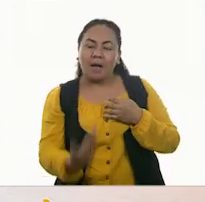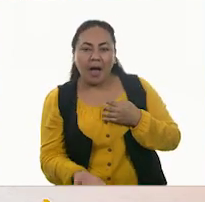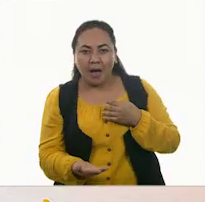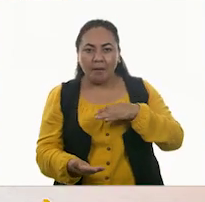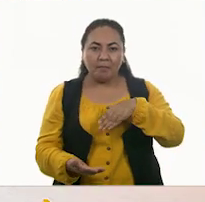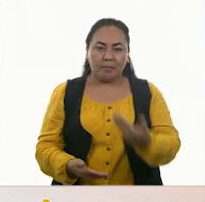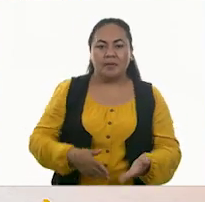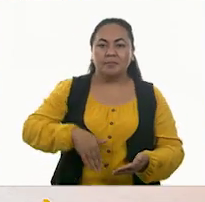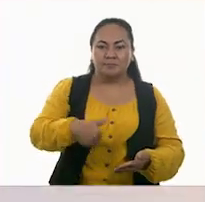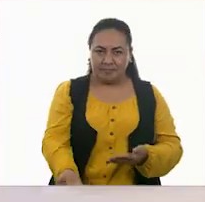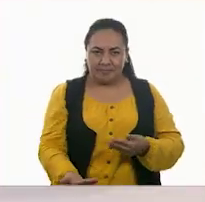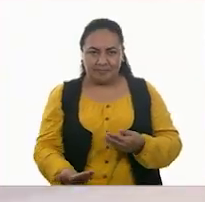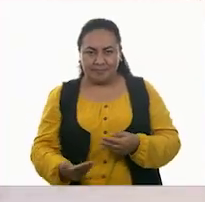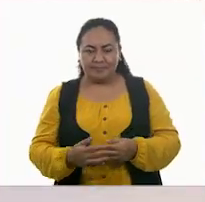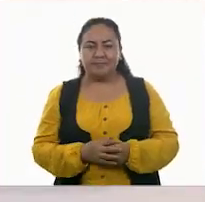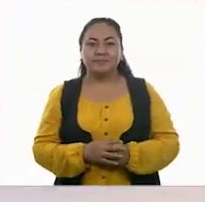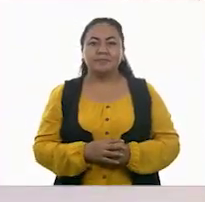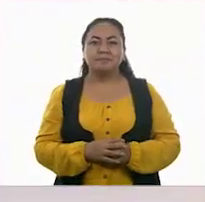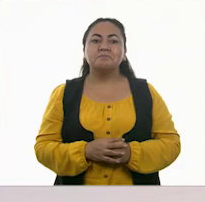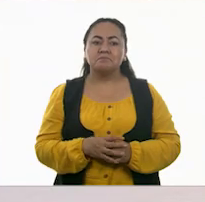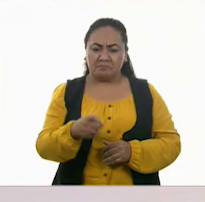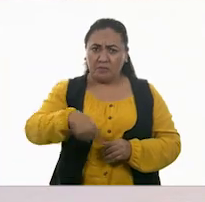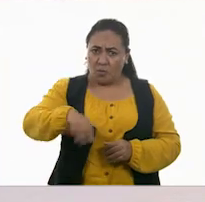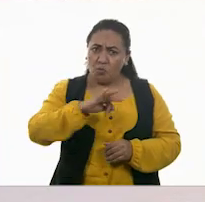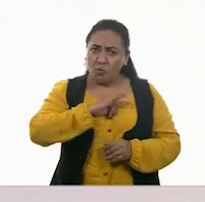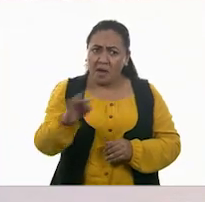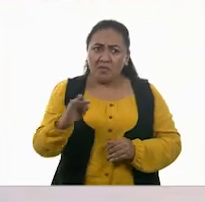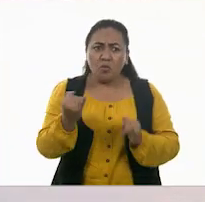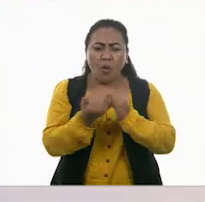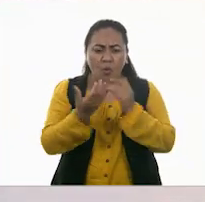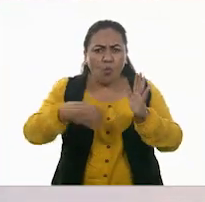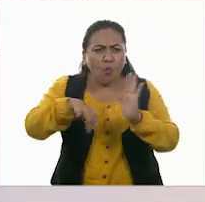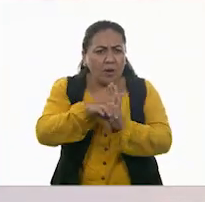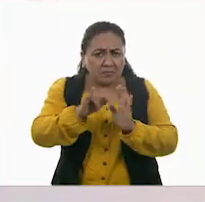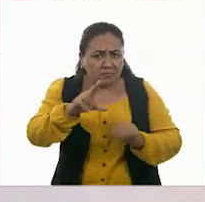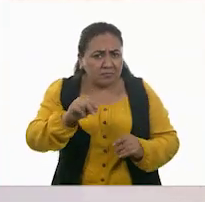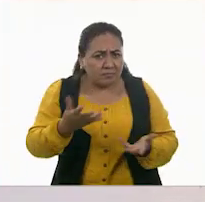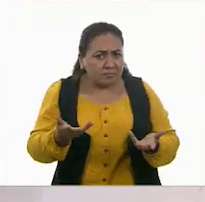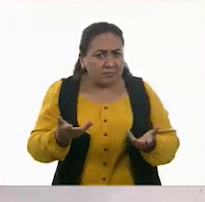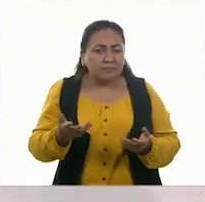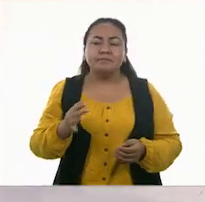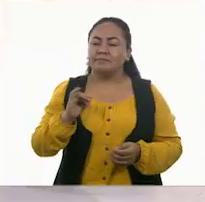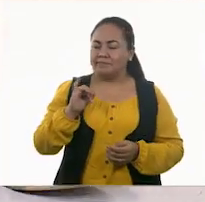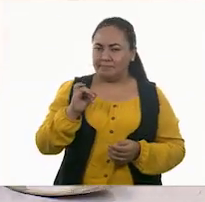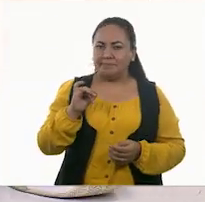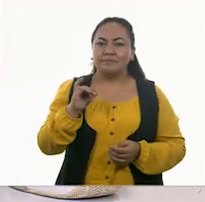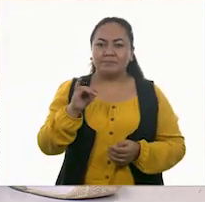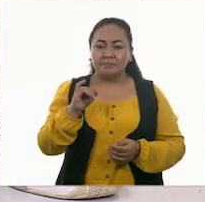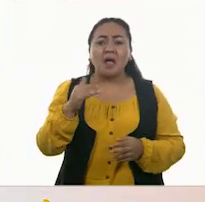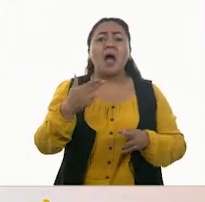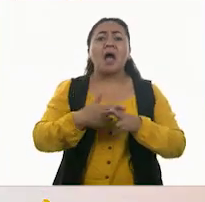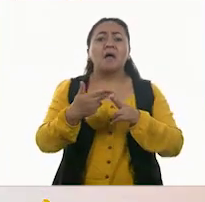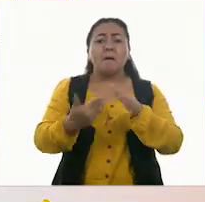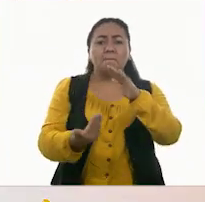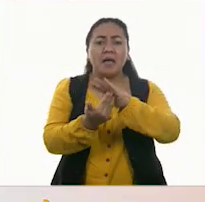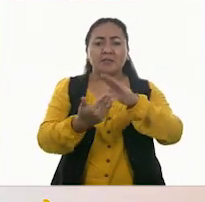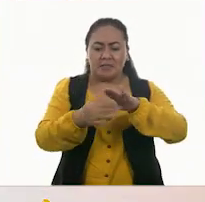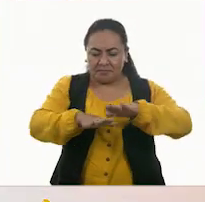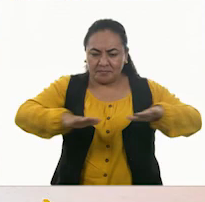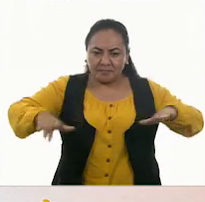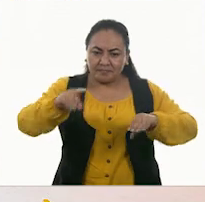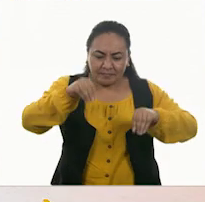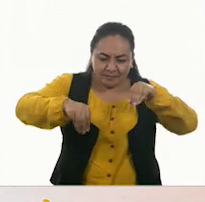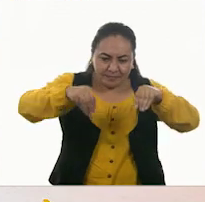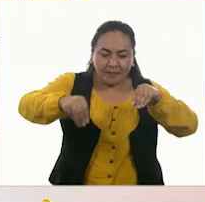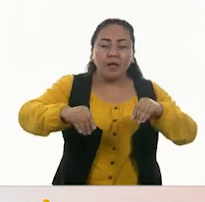favor? Claro, aquí hay uno. Gracias. Maestro, esto lo podemos hacer hasta en un cuarto, ¿cierto? Claro, inclusive arriba de una mesa. Y por último,